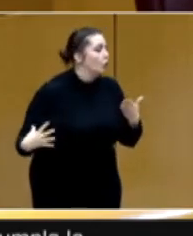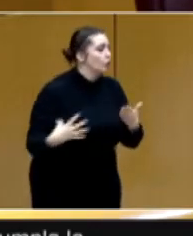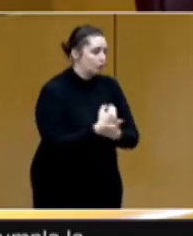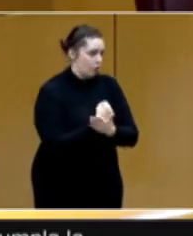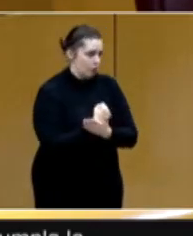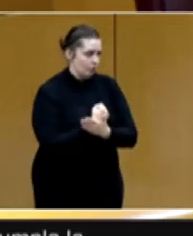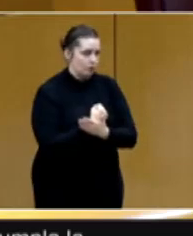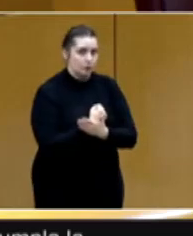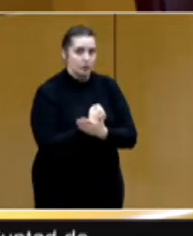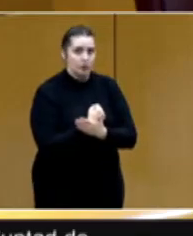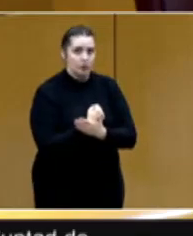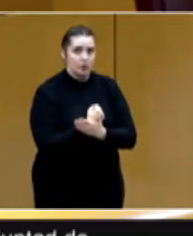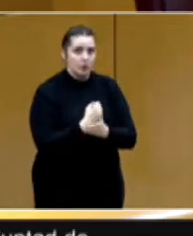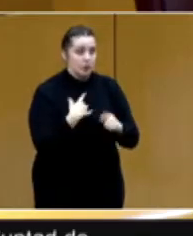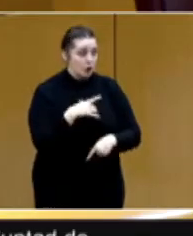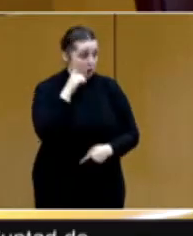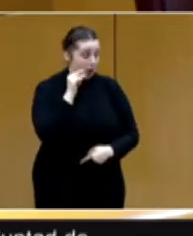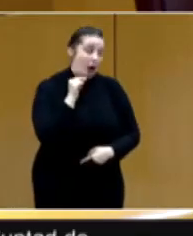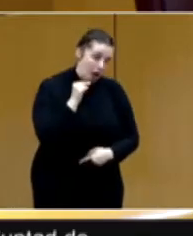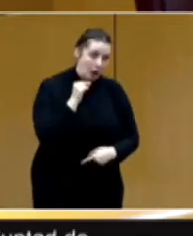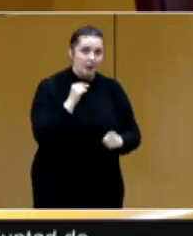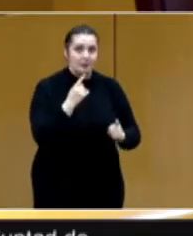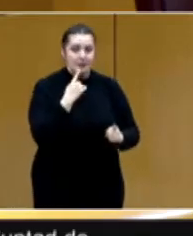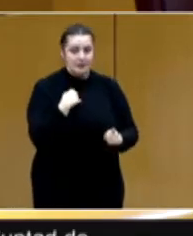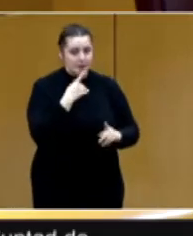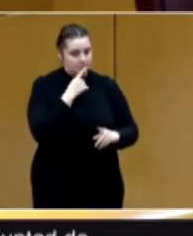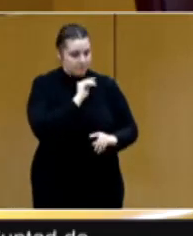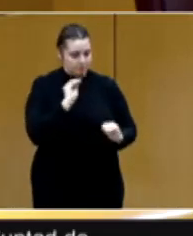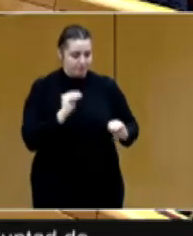me ha hecho un guiño del ojo y ya me ha dicho chitón